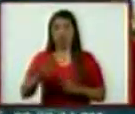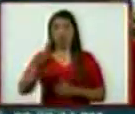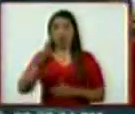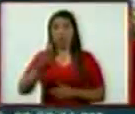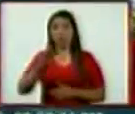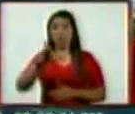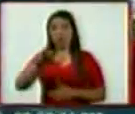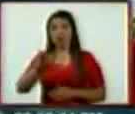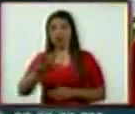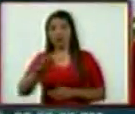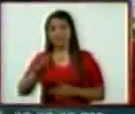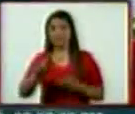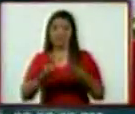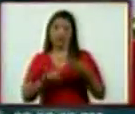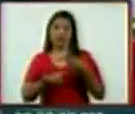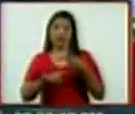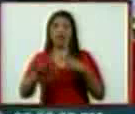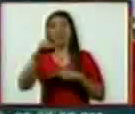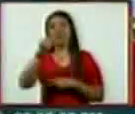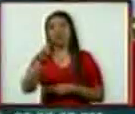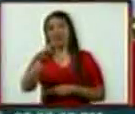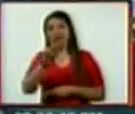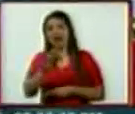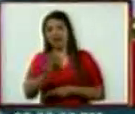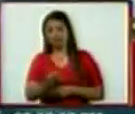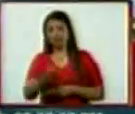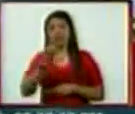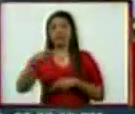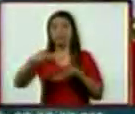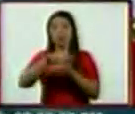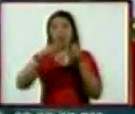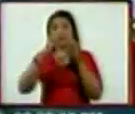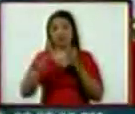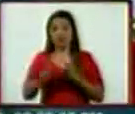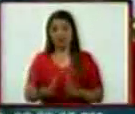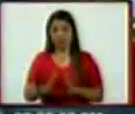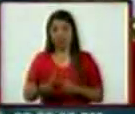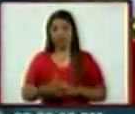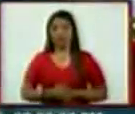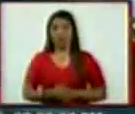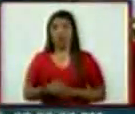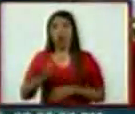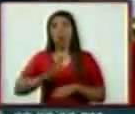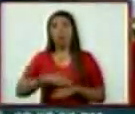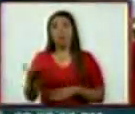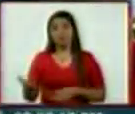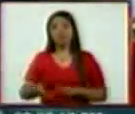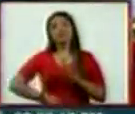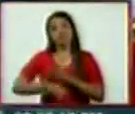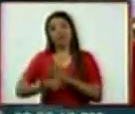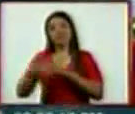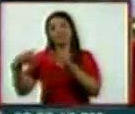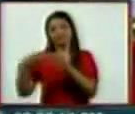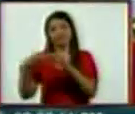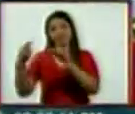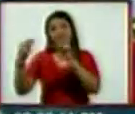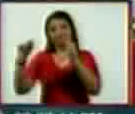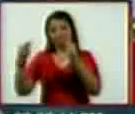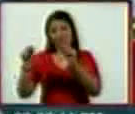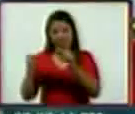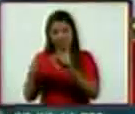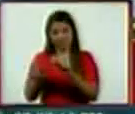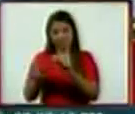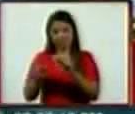el ministro Dante Rivas y el gobernador Bielma Mora, porque se encuentran aún en su mesa de trabajo